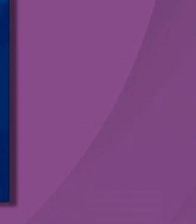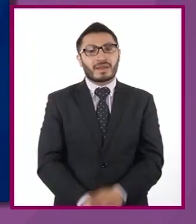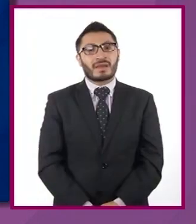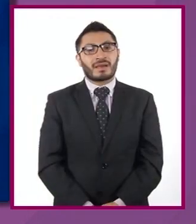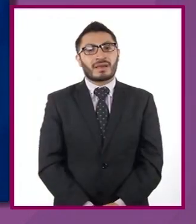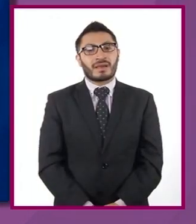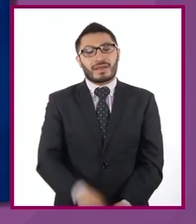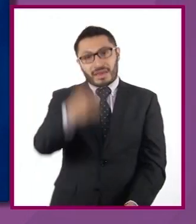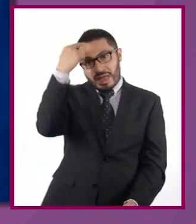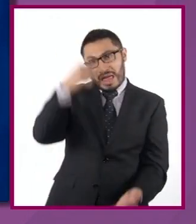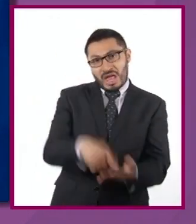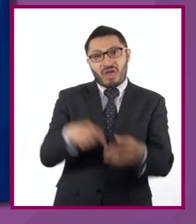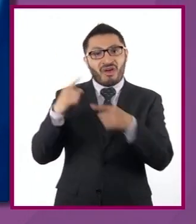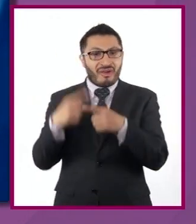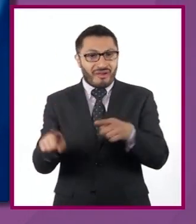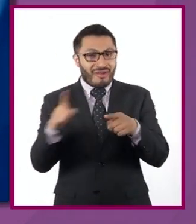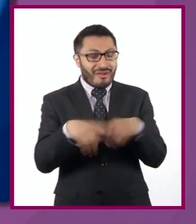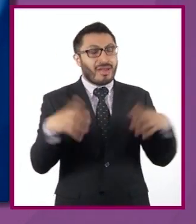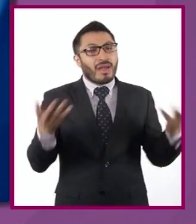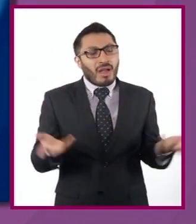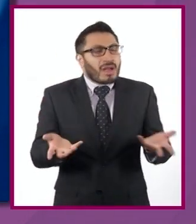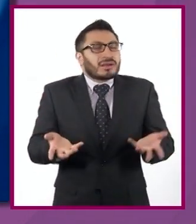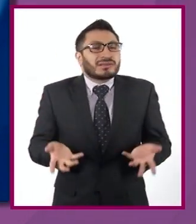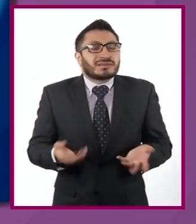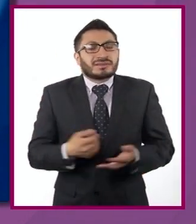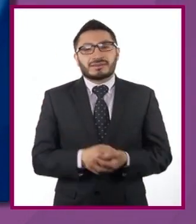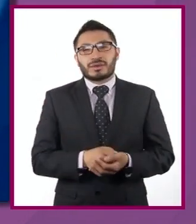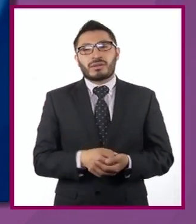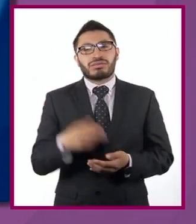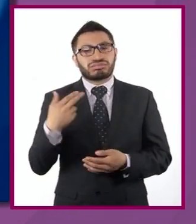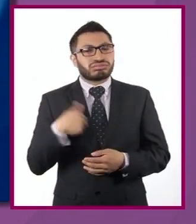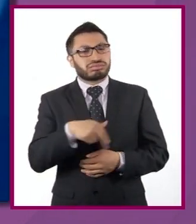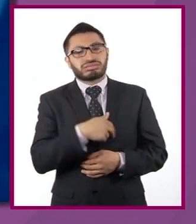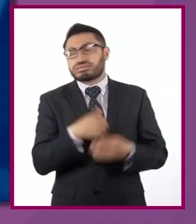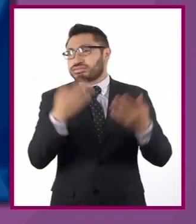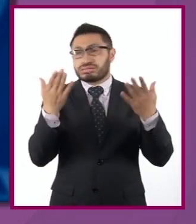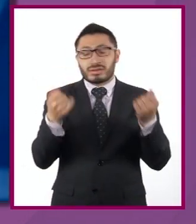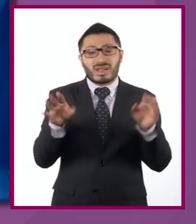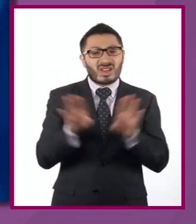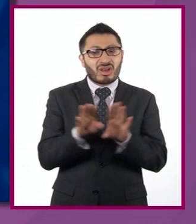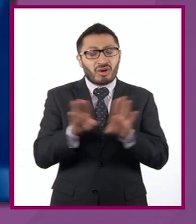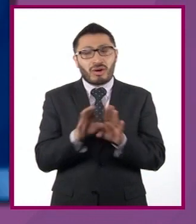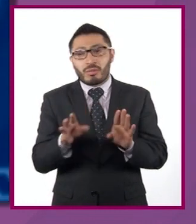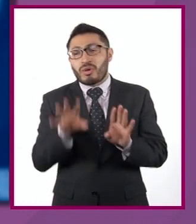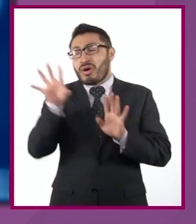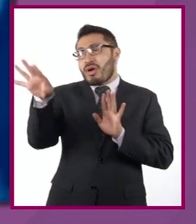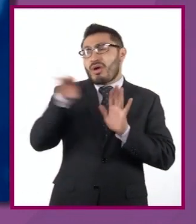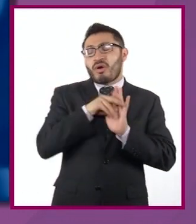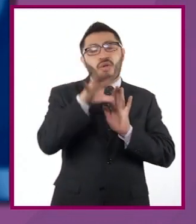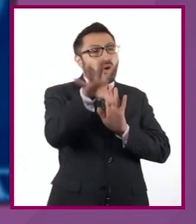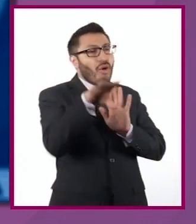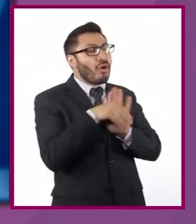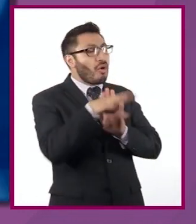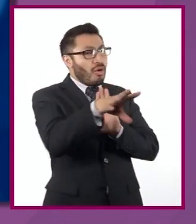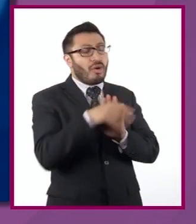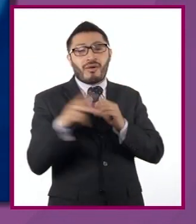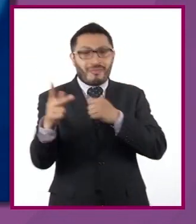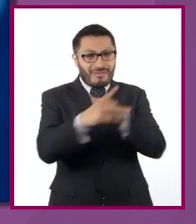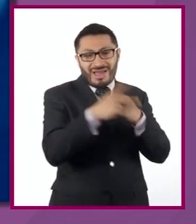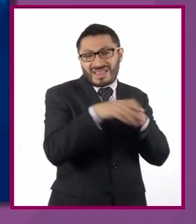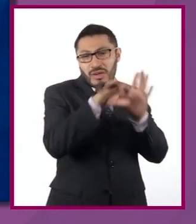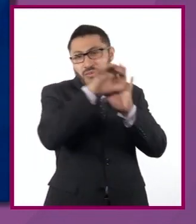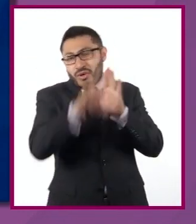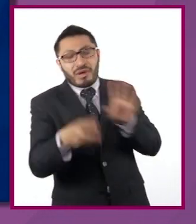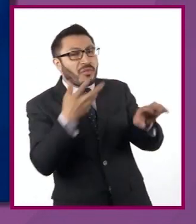Creo que la diferencia fundamental es que nosotros no tenemos influencias desde otros países como es Estados